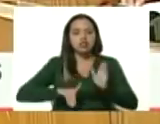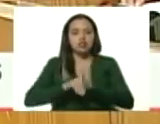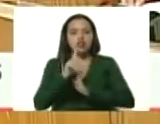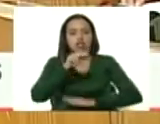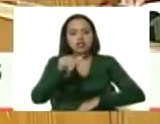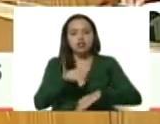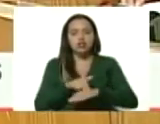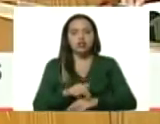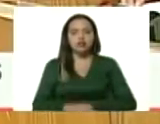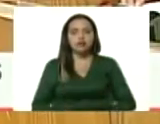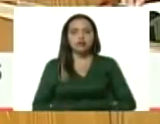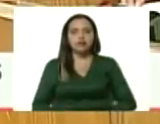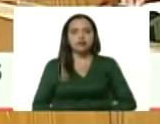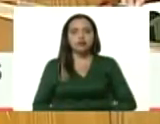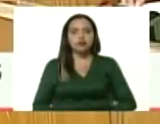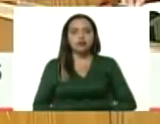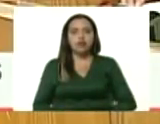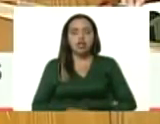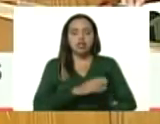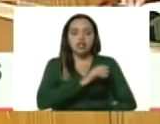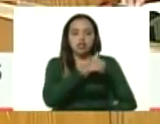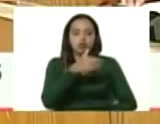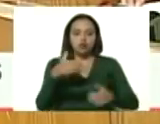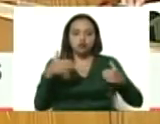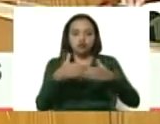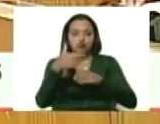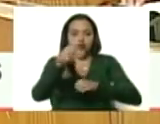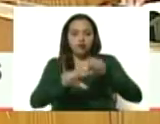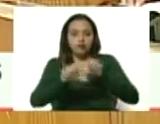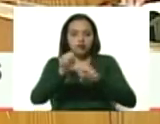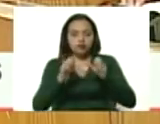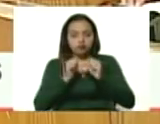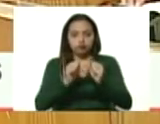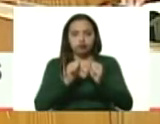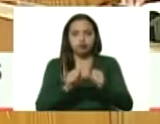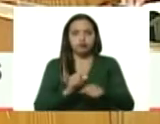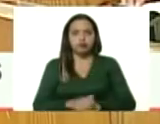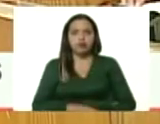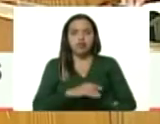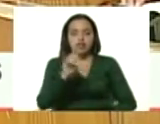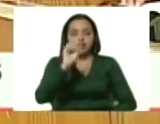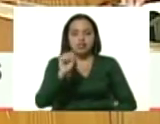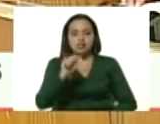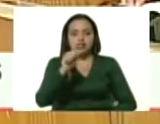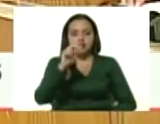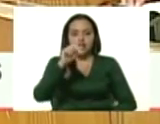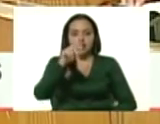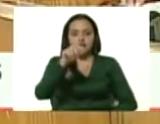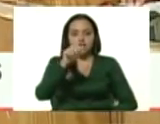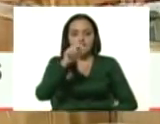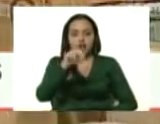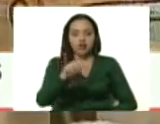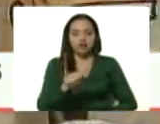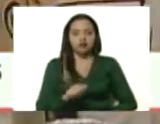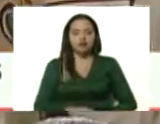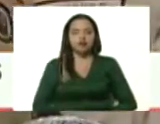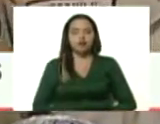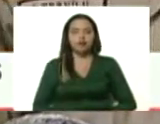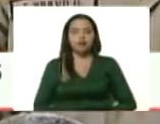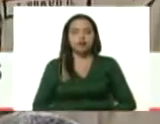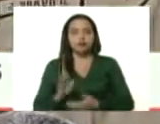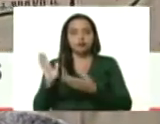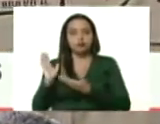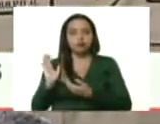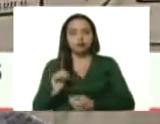El director de la Junta Permanente de Evaluación, general de división Calatrava Santana. El general de división